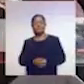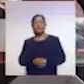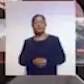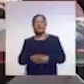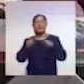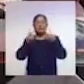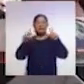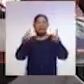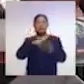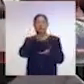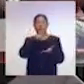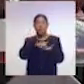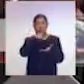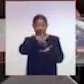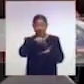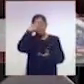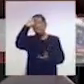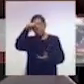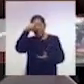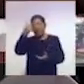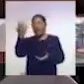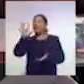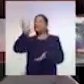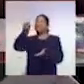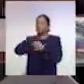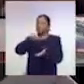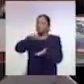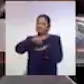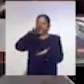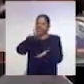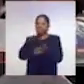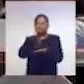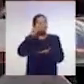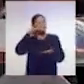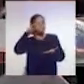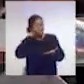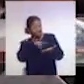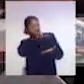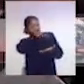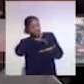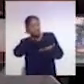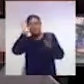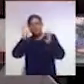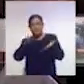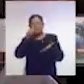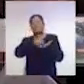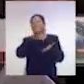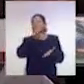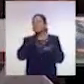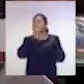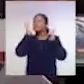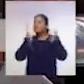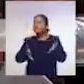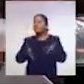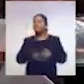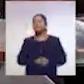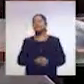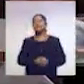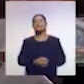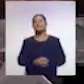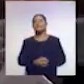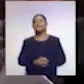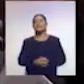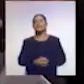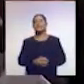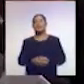en donde se van a aterrizar en territorios pertinentes varios de estos programas nacionales estratégicos, también el